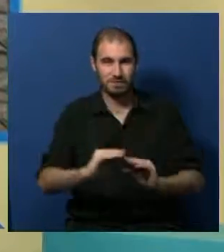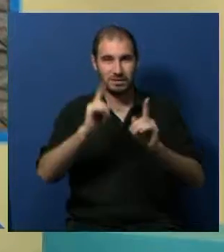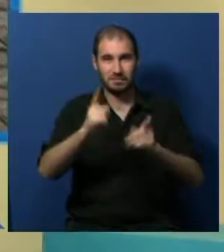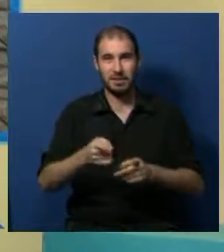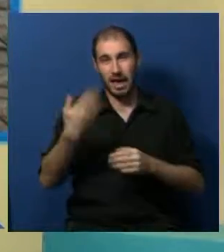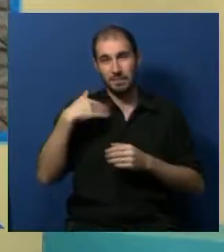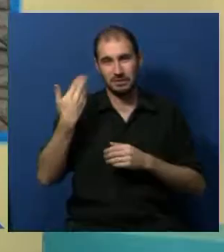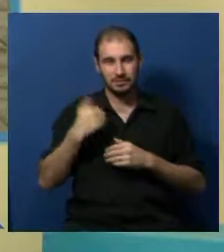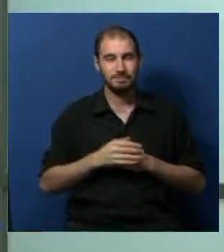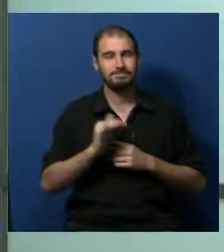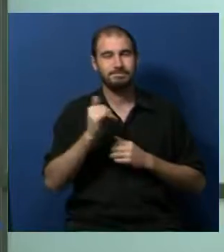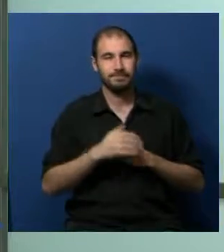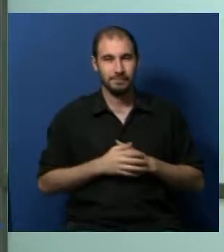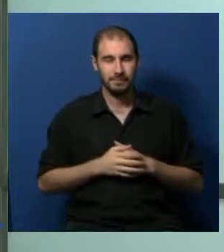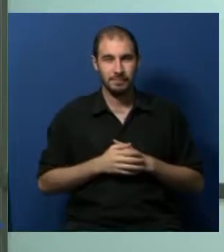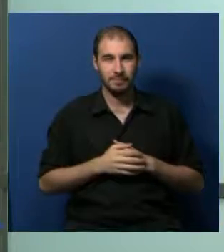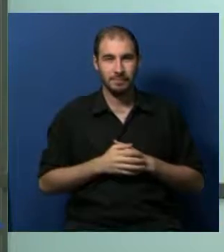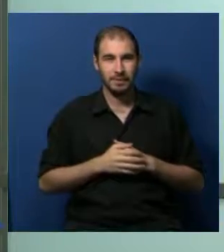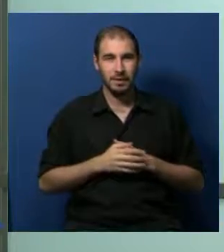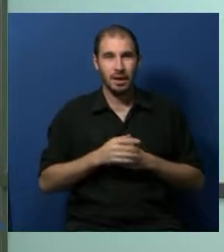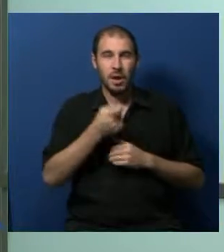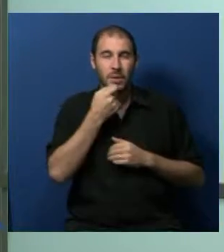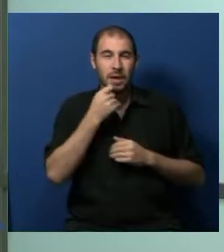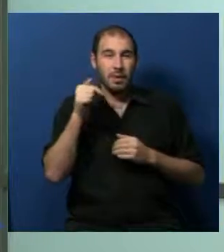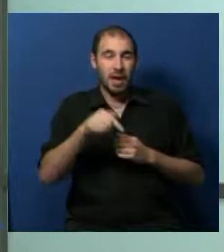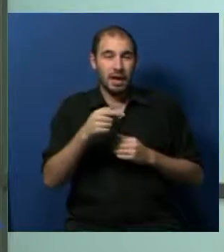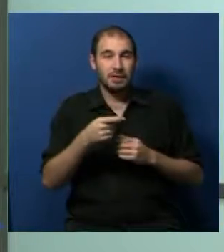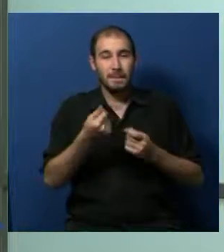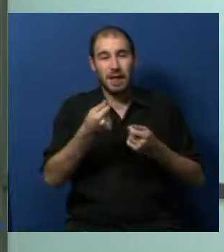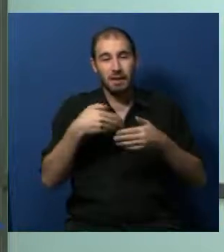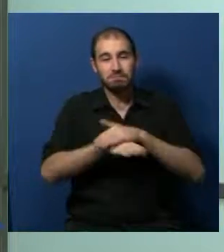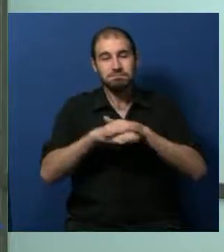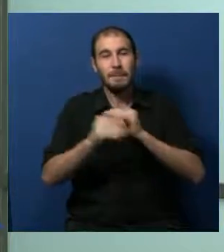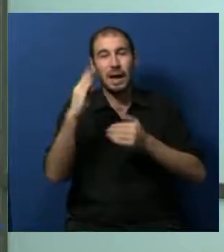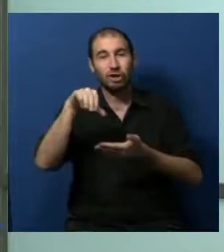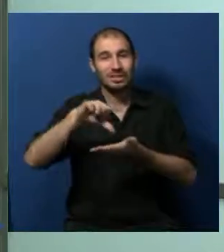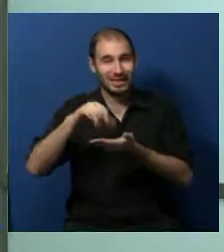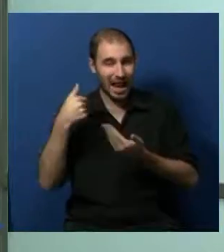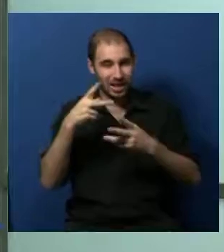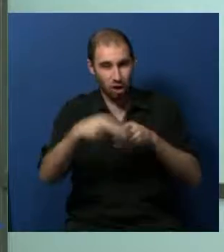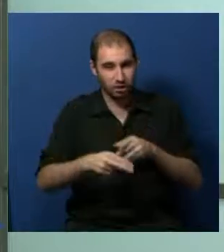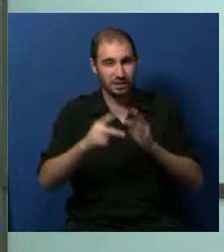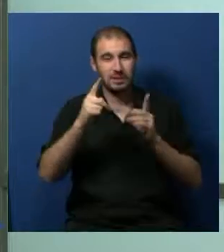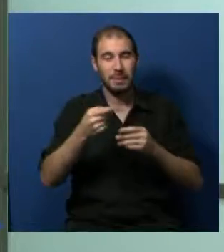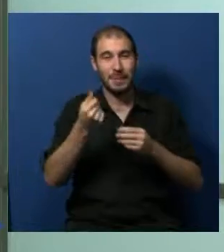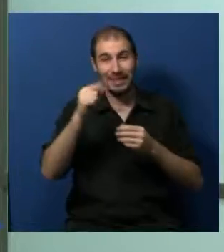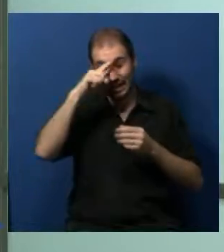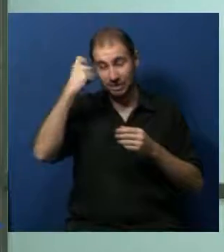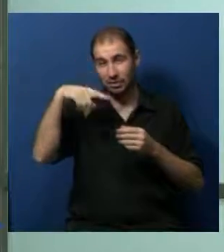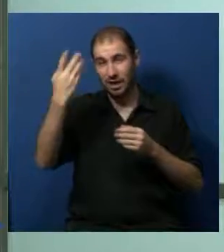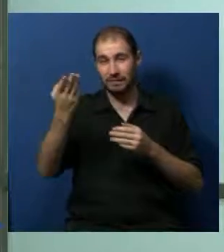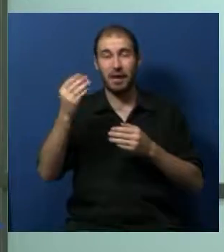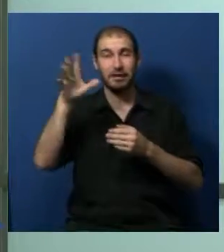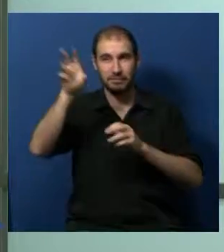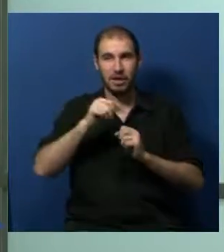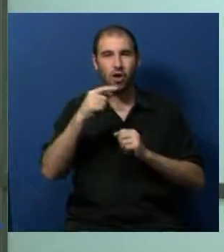pasado el año anterior. Claro, absolutamente. Si cortás esa entrega de dinero por parte del Banco Central, tenés que buscar dinero afuera. Es lo que ha hecho un